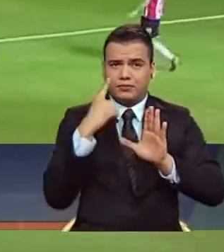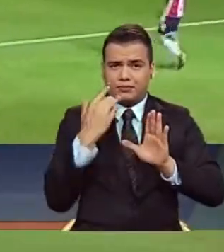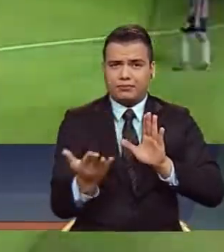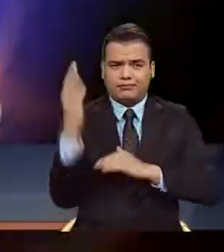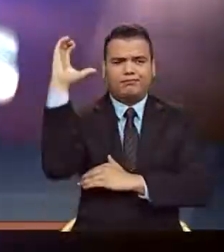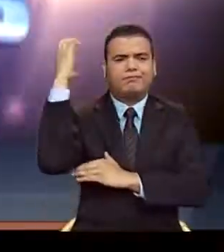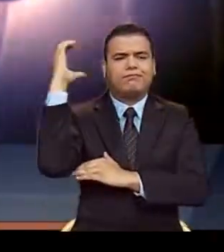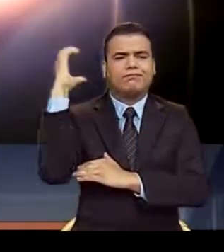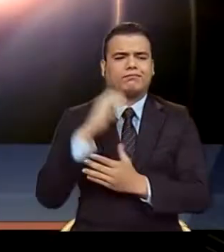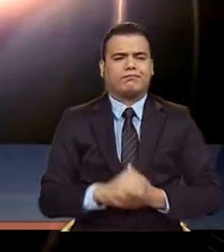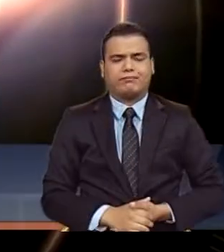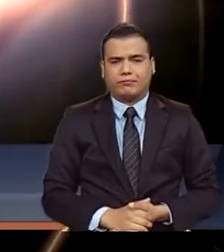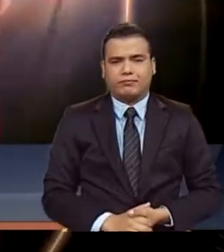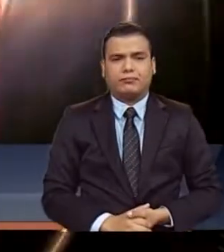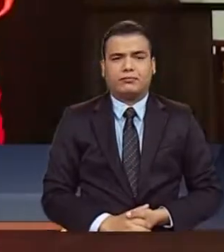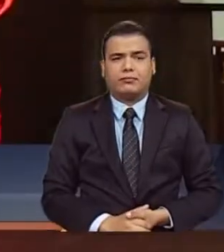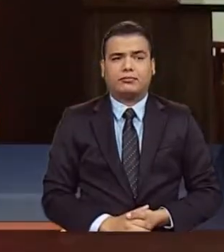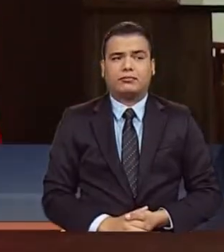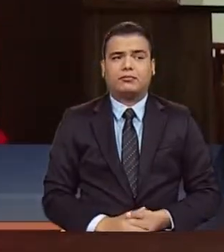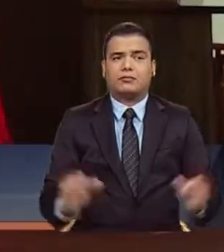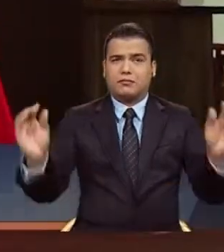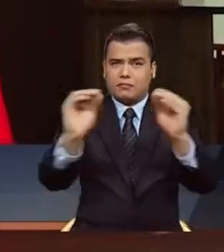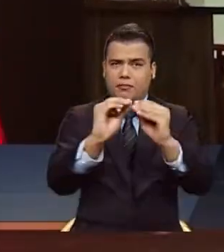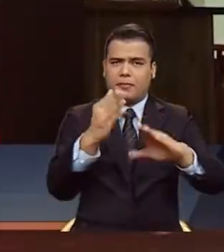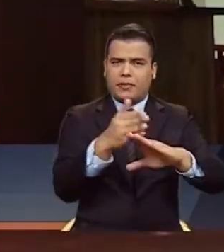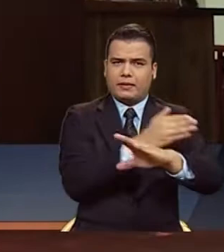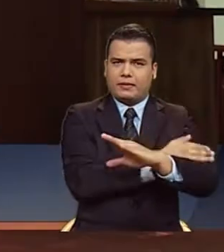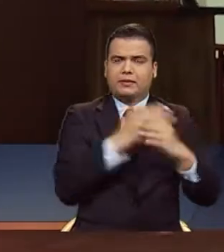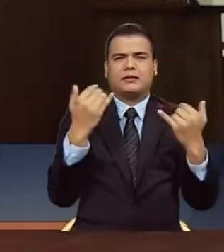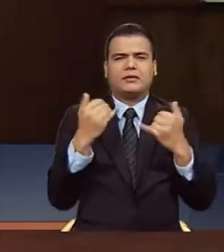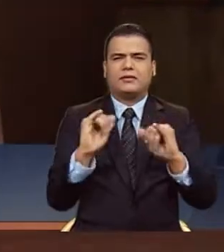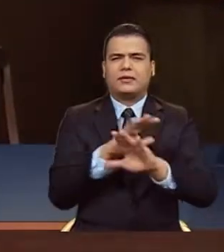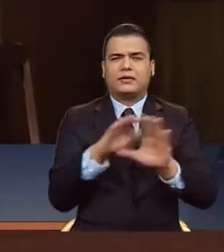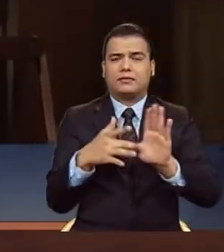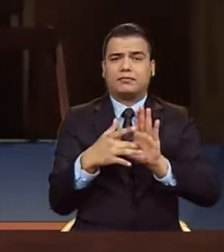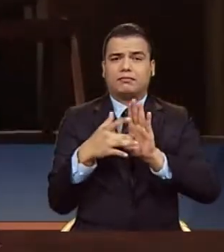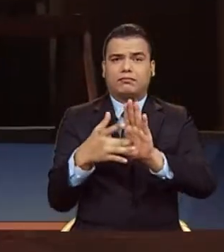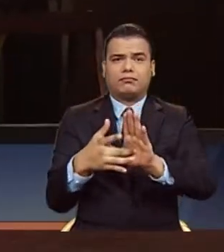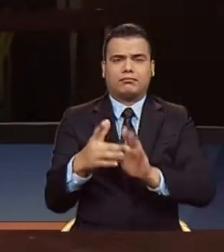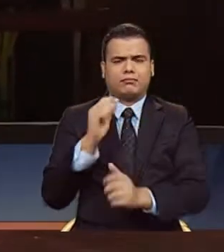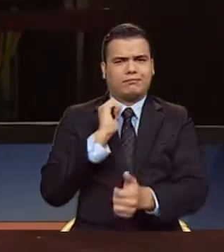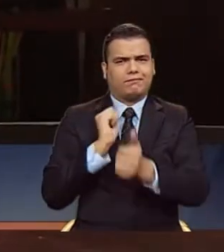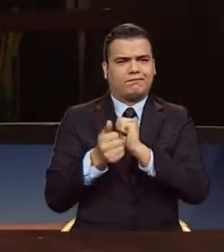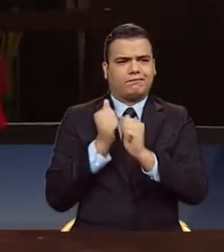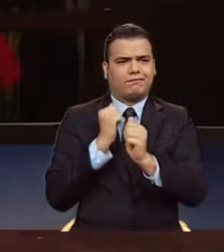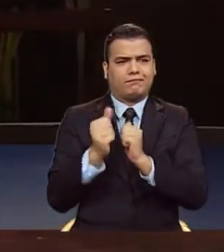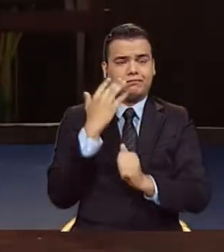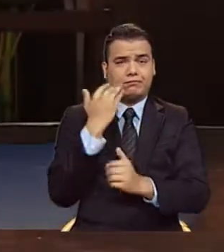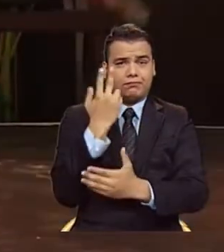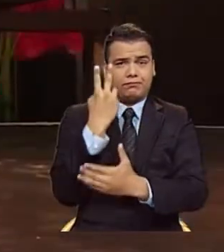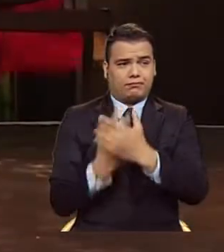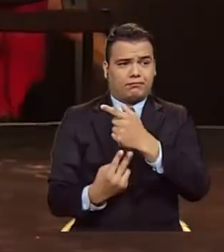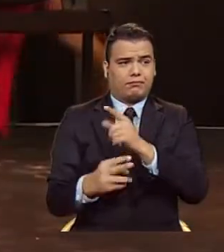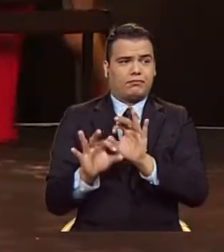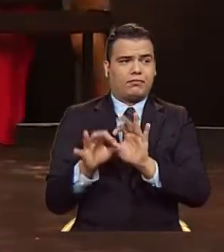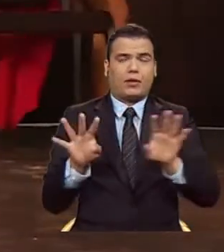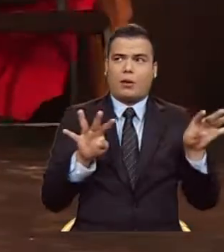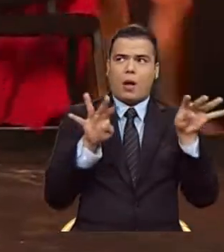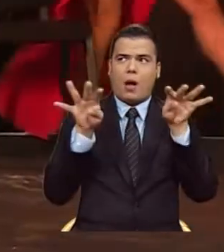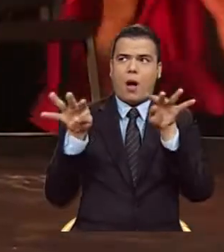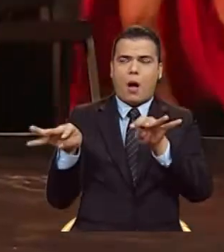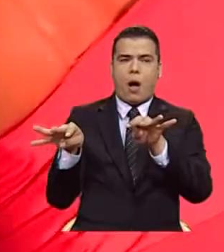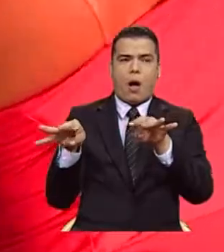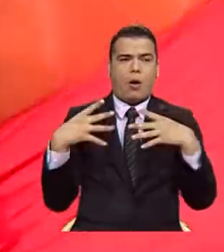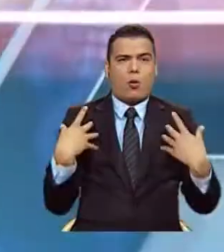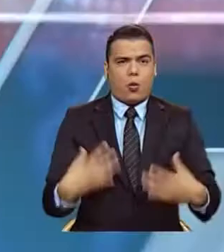colombiano. Y para el cierre, la sección más fit con gemelas que revolucionan las